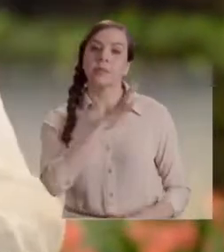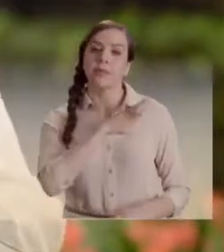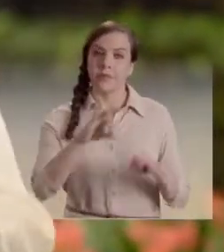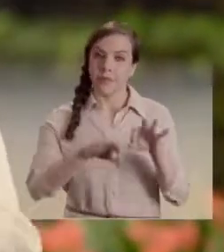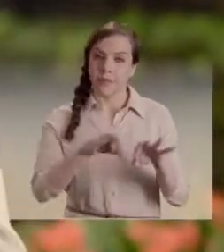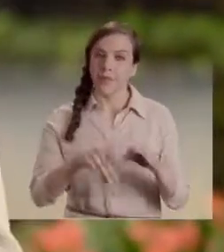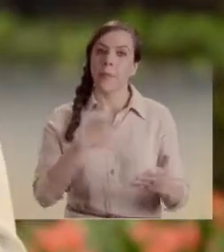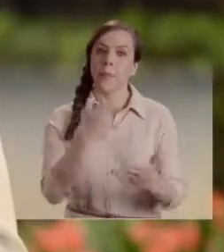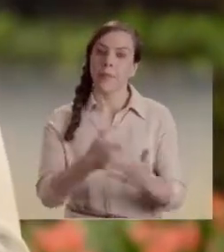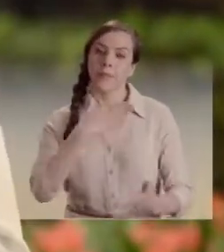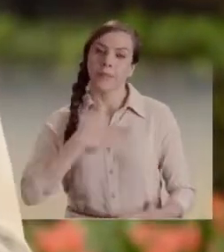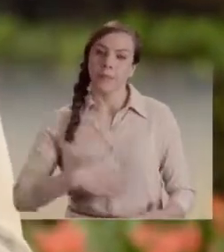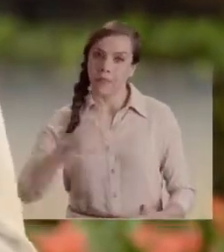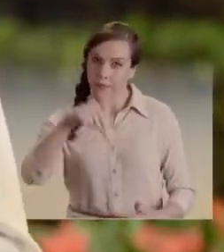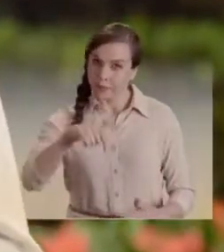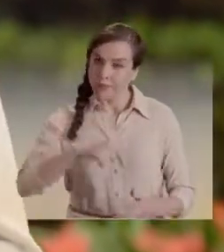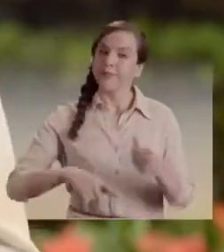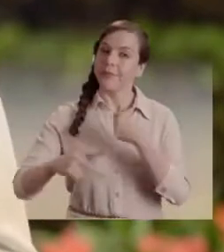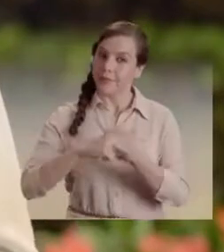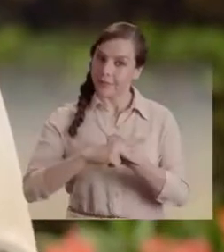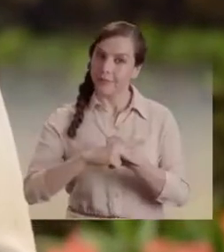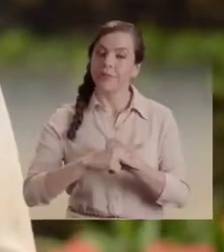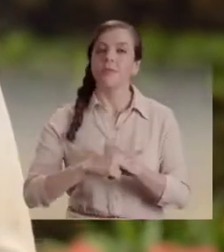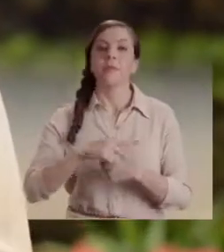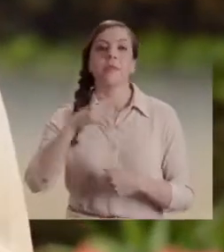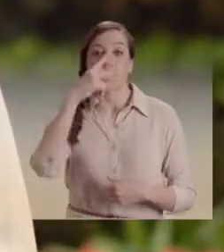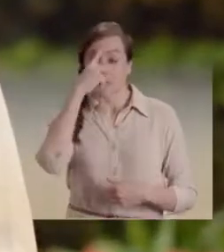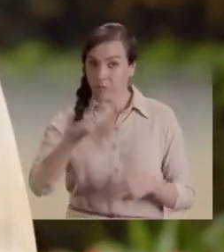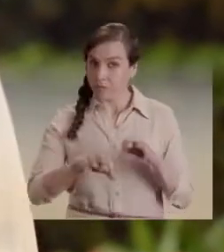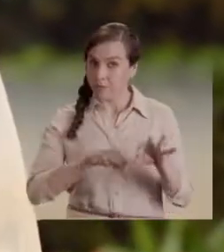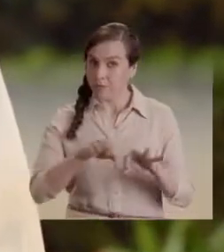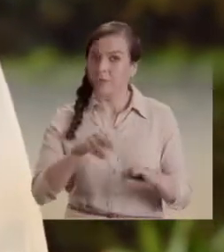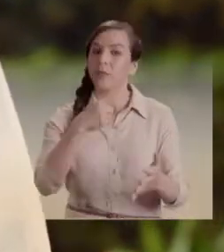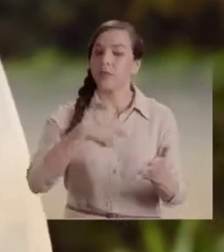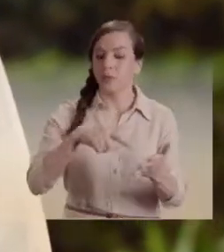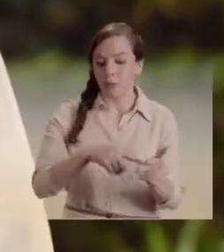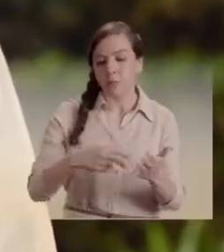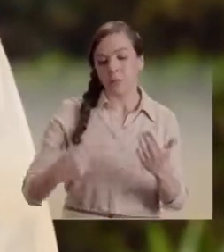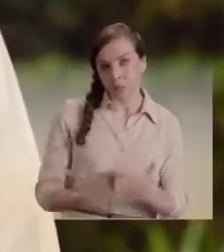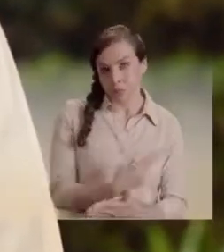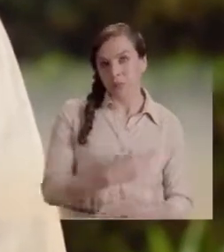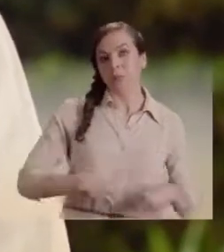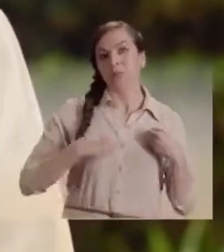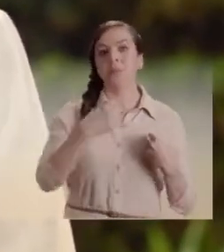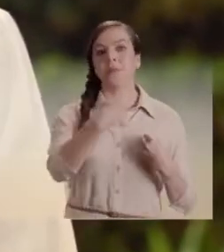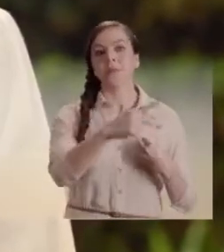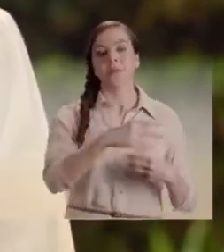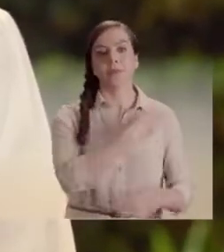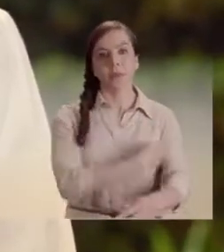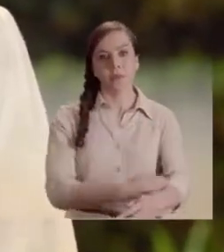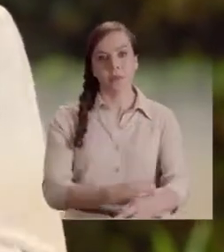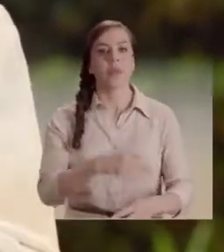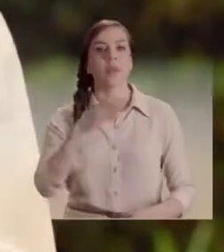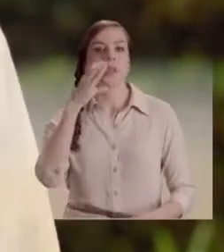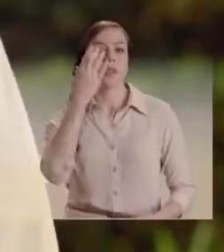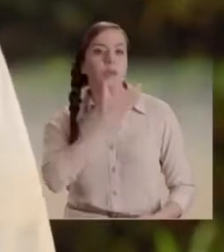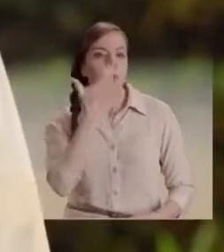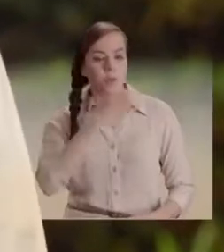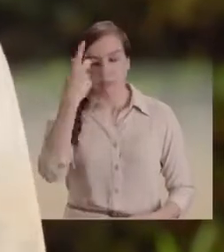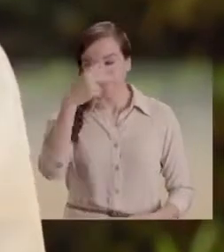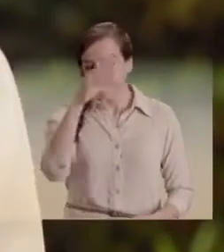justos en el país. El mexicano va a poder trabajar donde nació, donde están sus familiares, sus costumbres, sus tradiciones, sus